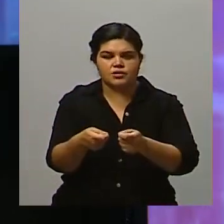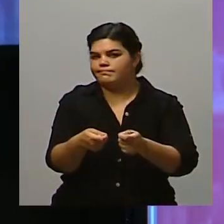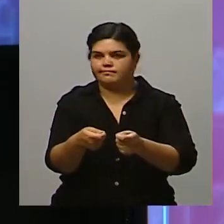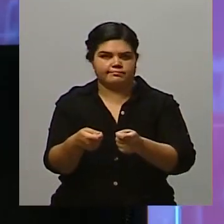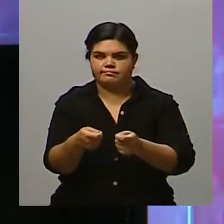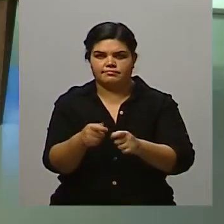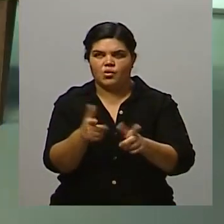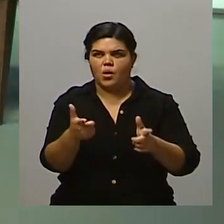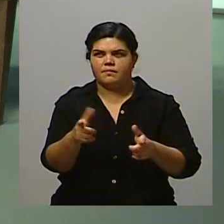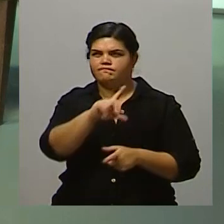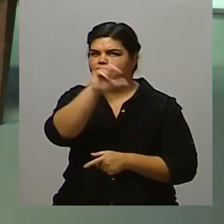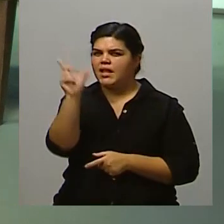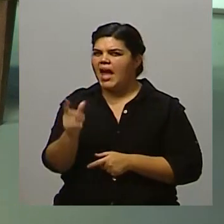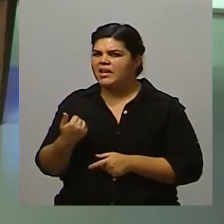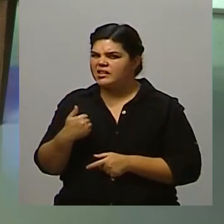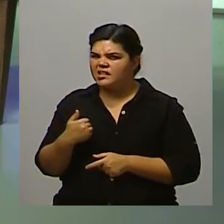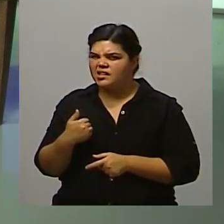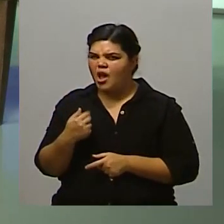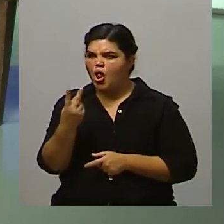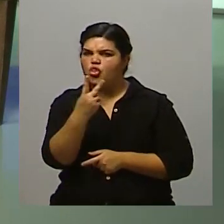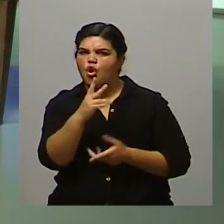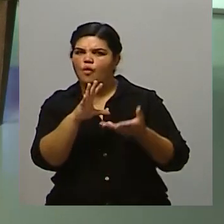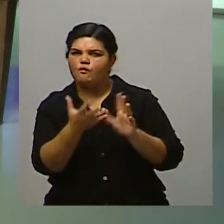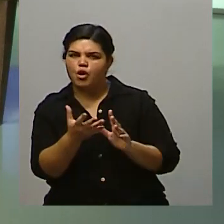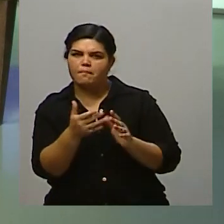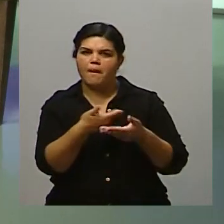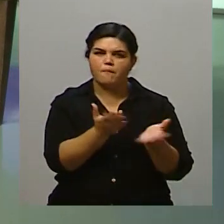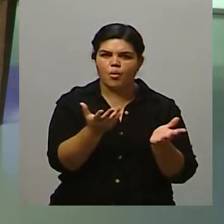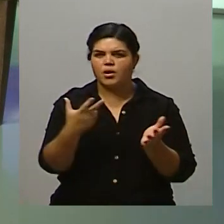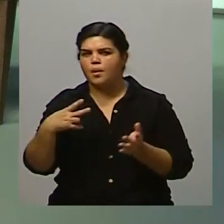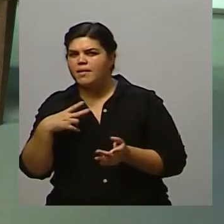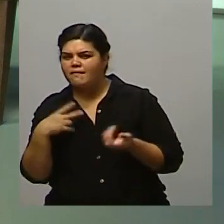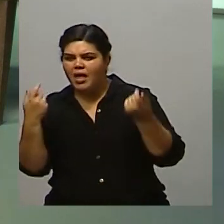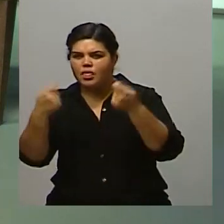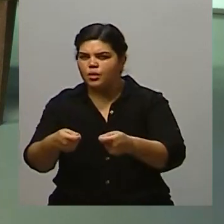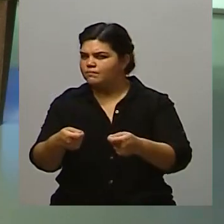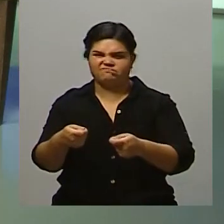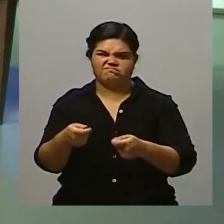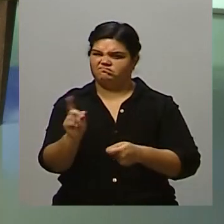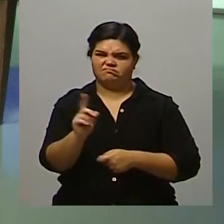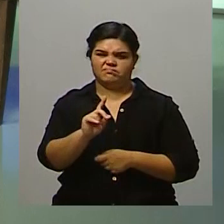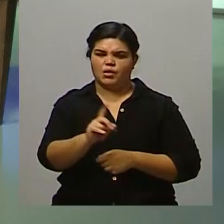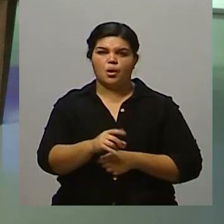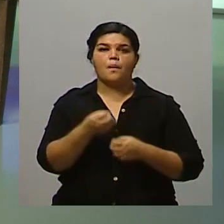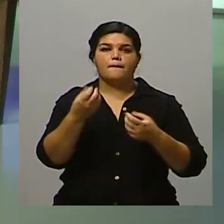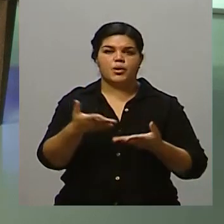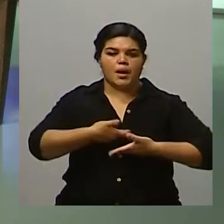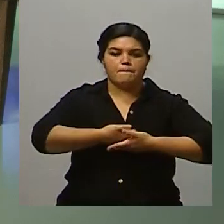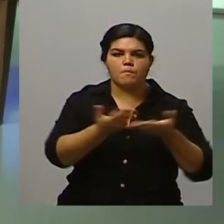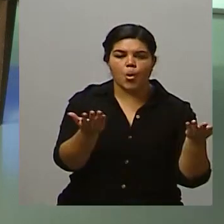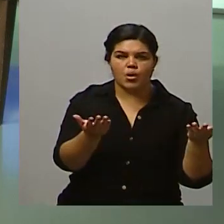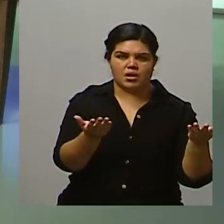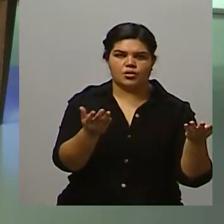nacional tampoco. Es un tema que, bueno, justamente la volatilidad generalmente atenta contra la iniciativa privada de involucrarse en este tipo